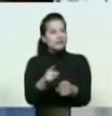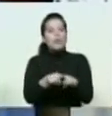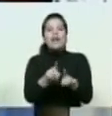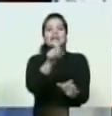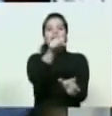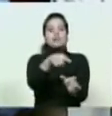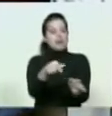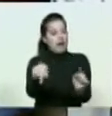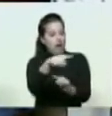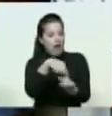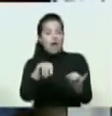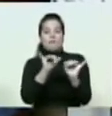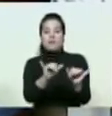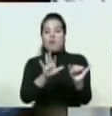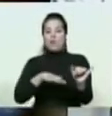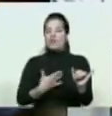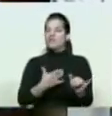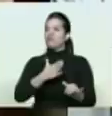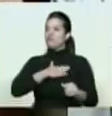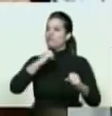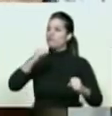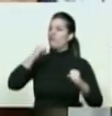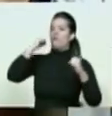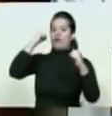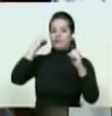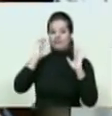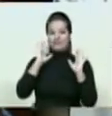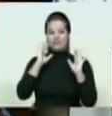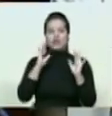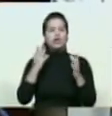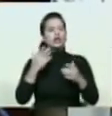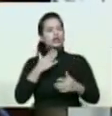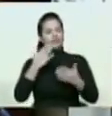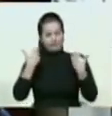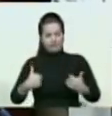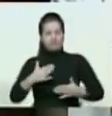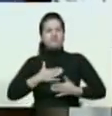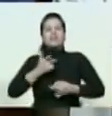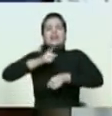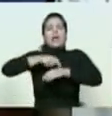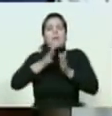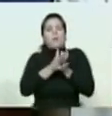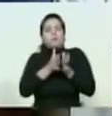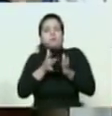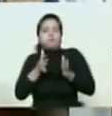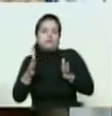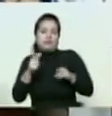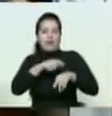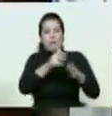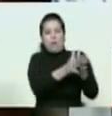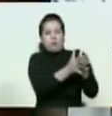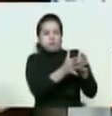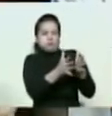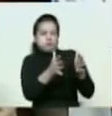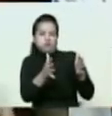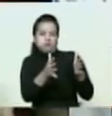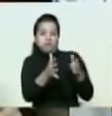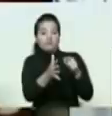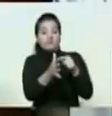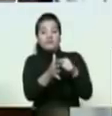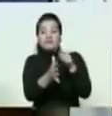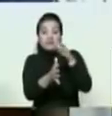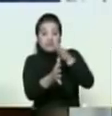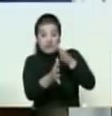cantar victoria. Quizá nosotros estamos de paso. Será esa semilla convertida en